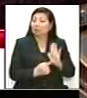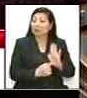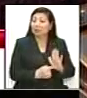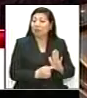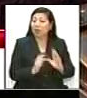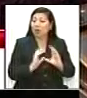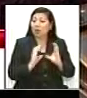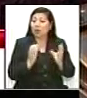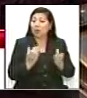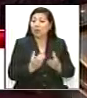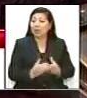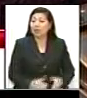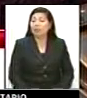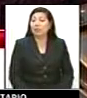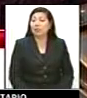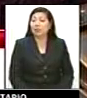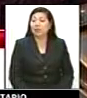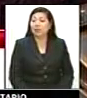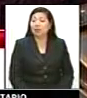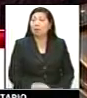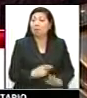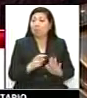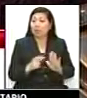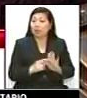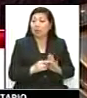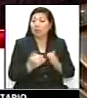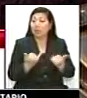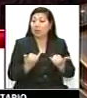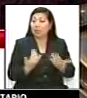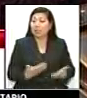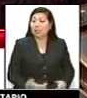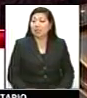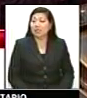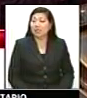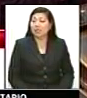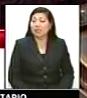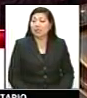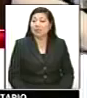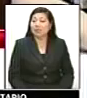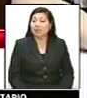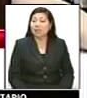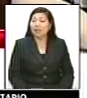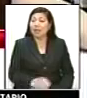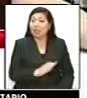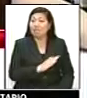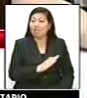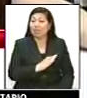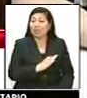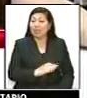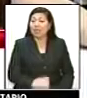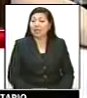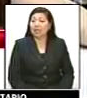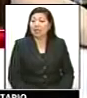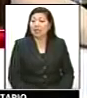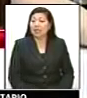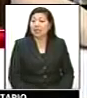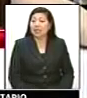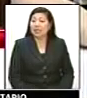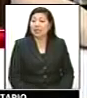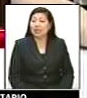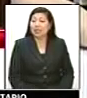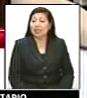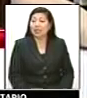al Congreso de la República un proyecto sobre la materia. Y la fiscal, la